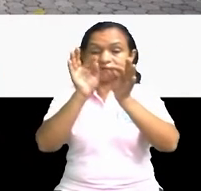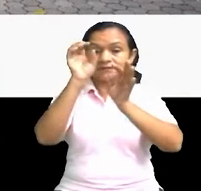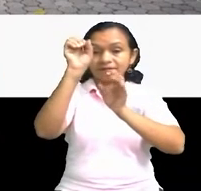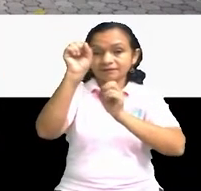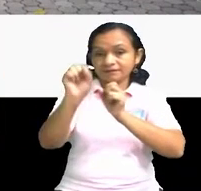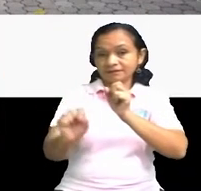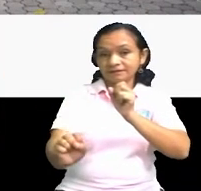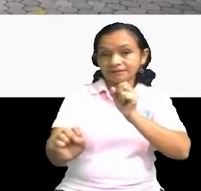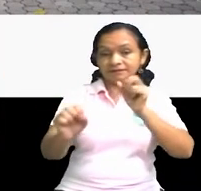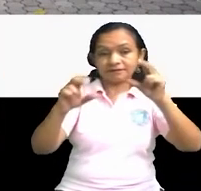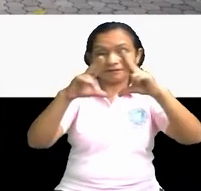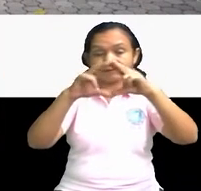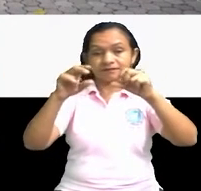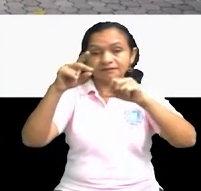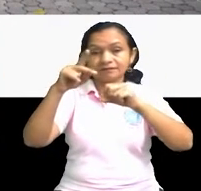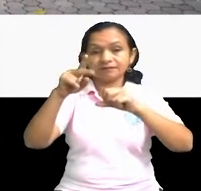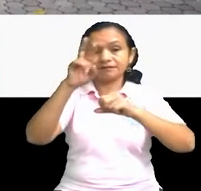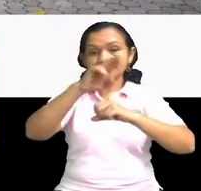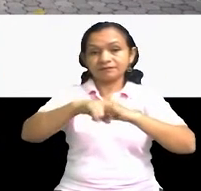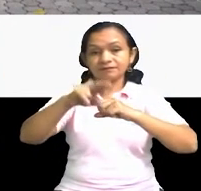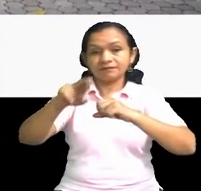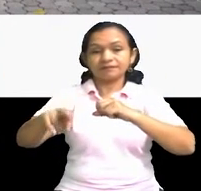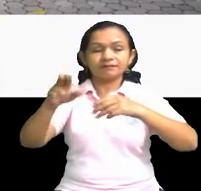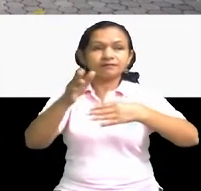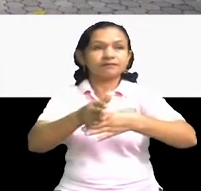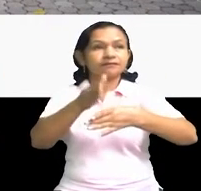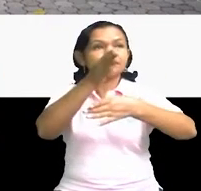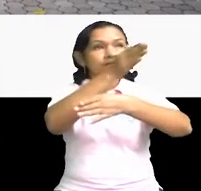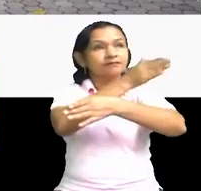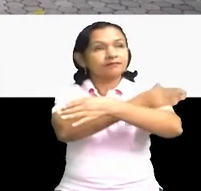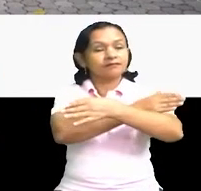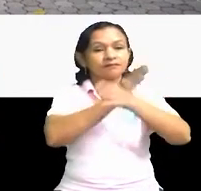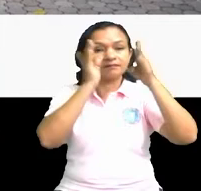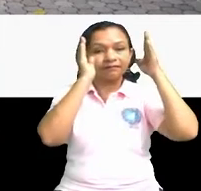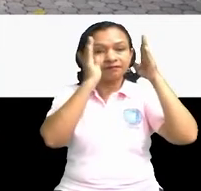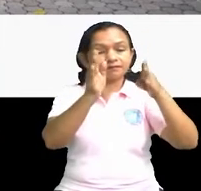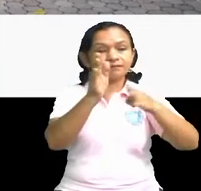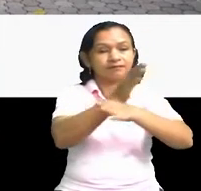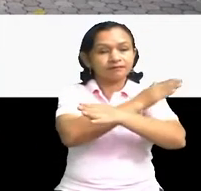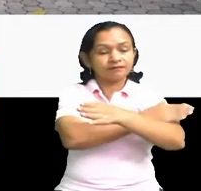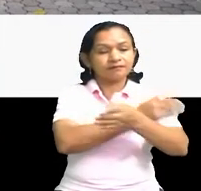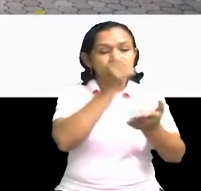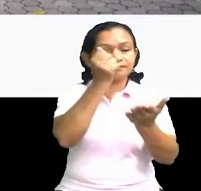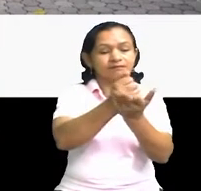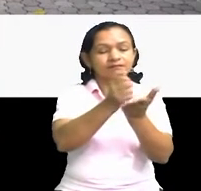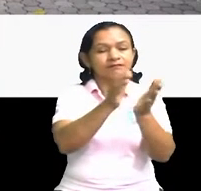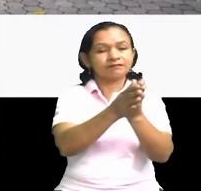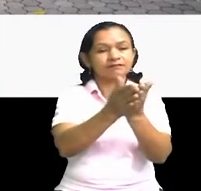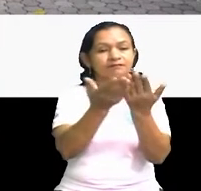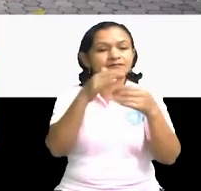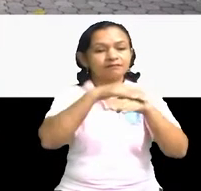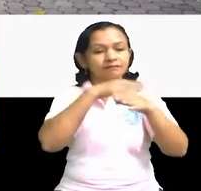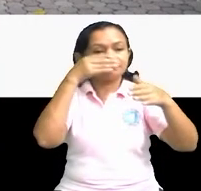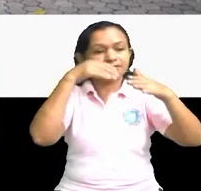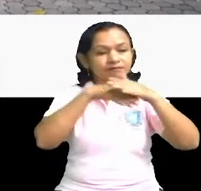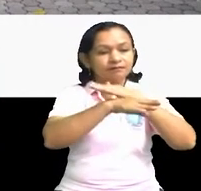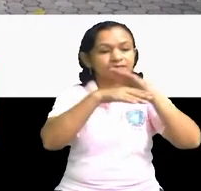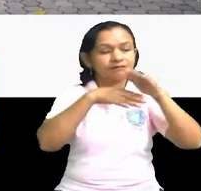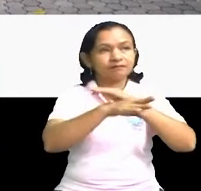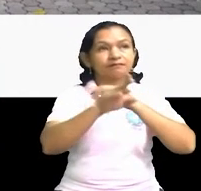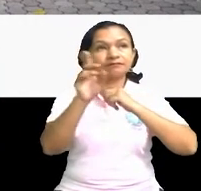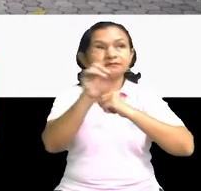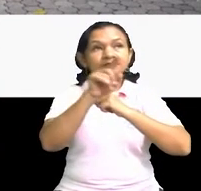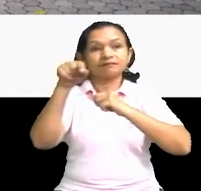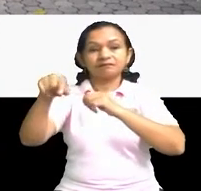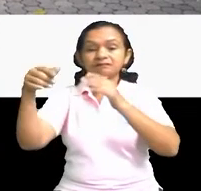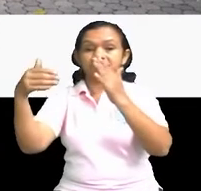sur. Ahí tenemos, mire cómo eran las oficinas de servicio de trámites migratorios antes. Ahora